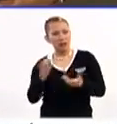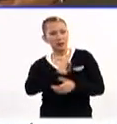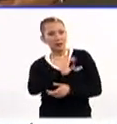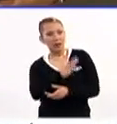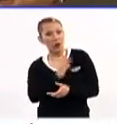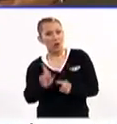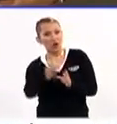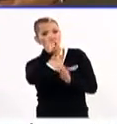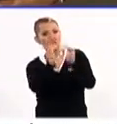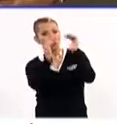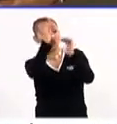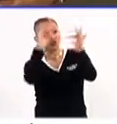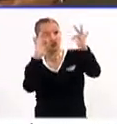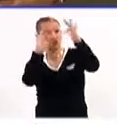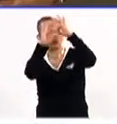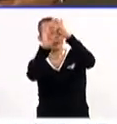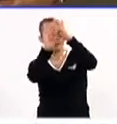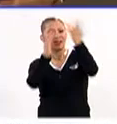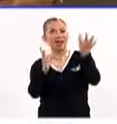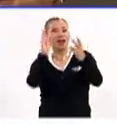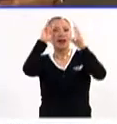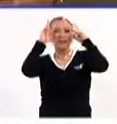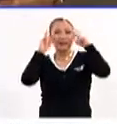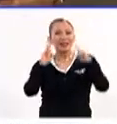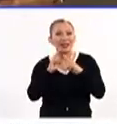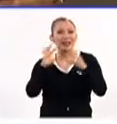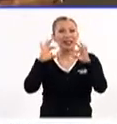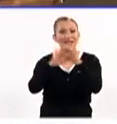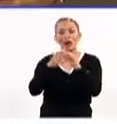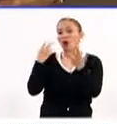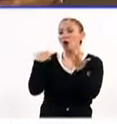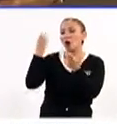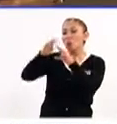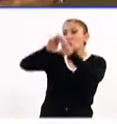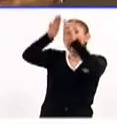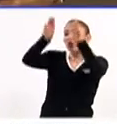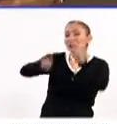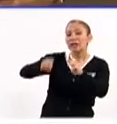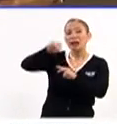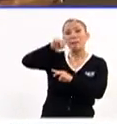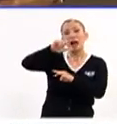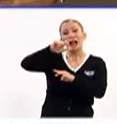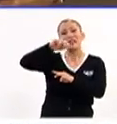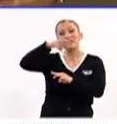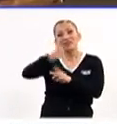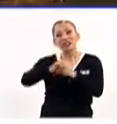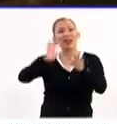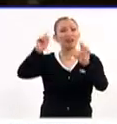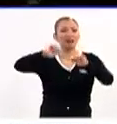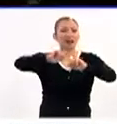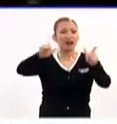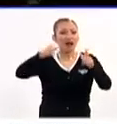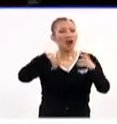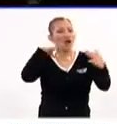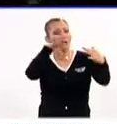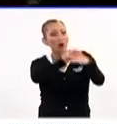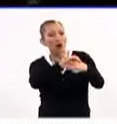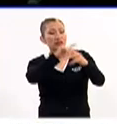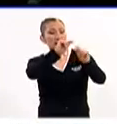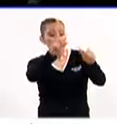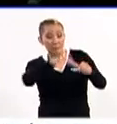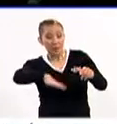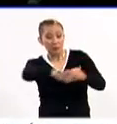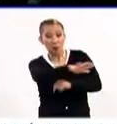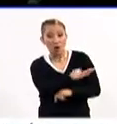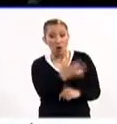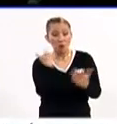de diosa que se vincula con la Virgen María, que se vincula con la montaña de la Malinche en Tlaxcala, que se vincula con Tlaxcala misma y